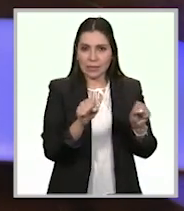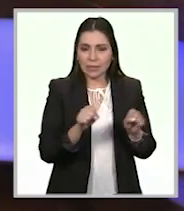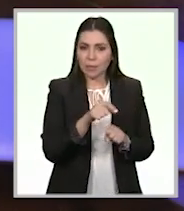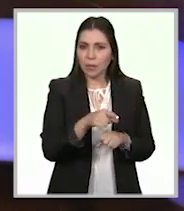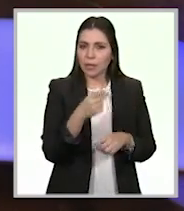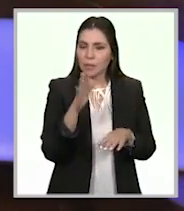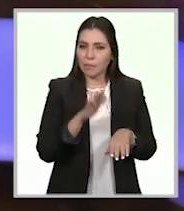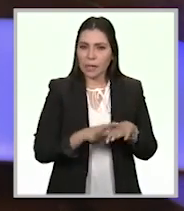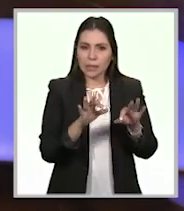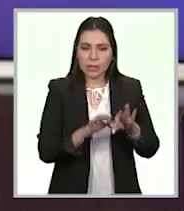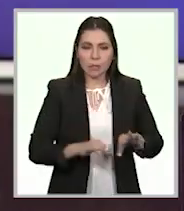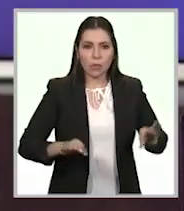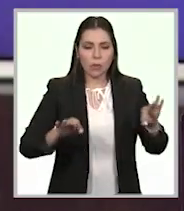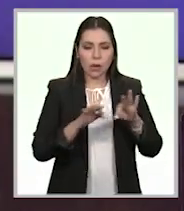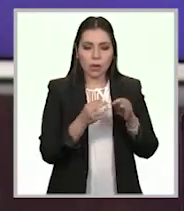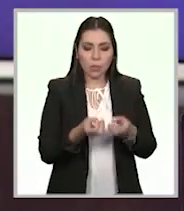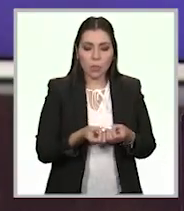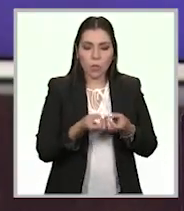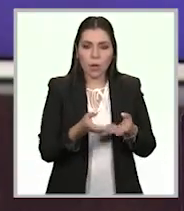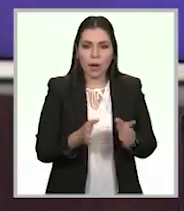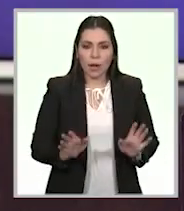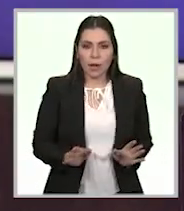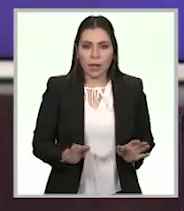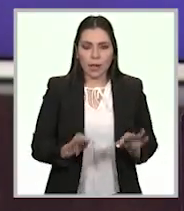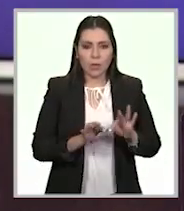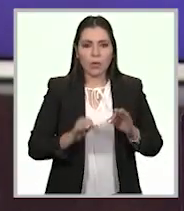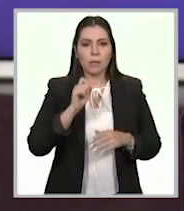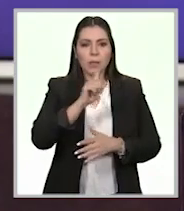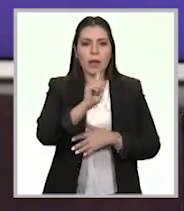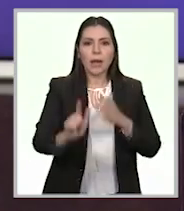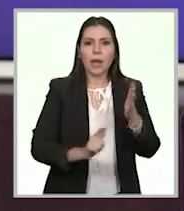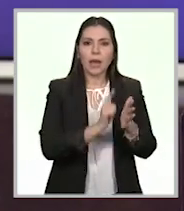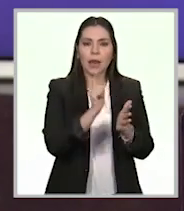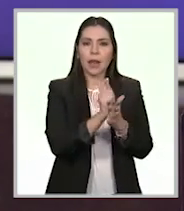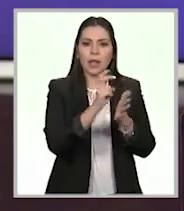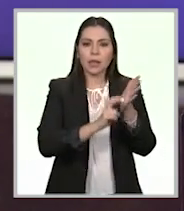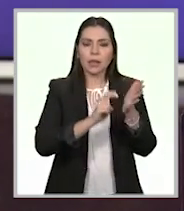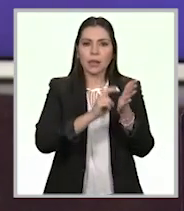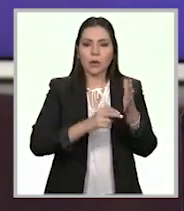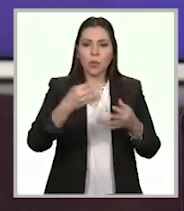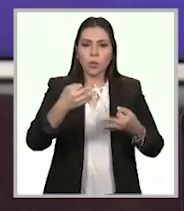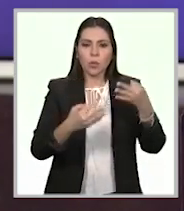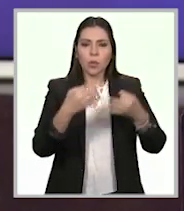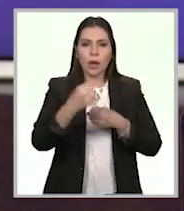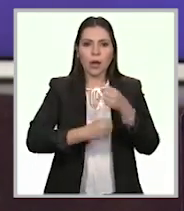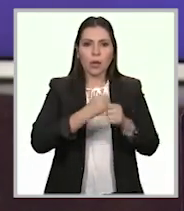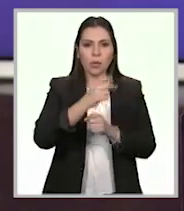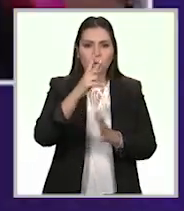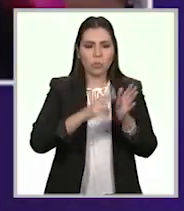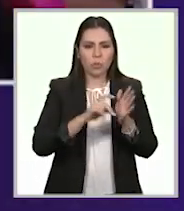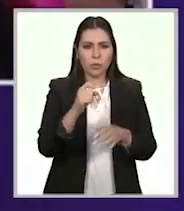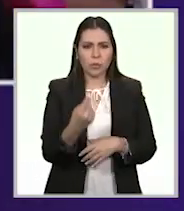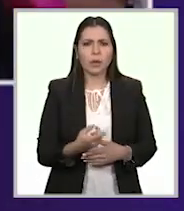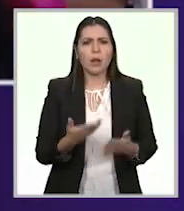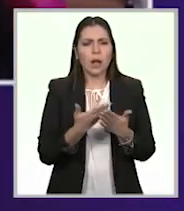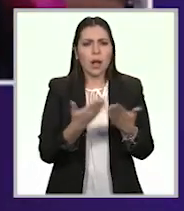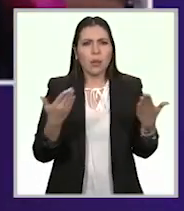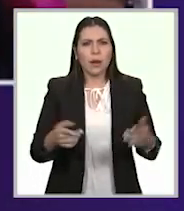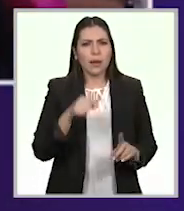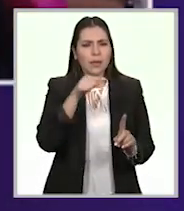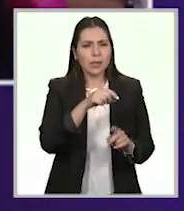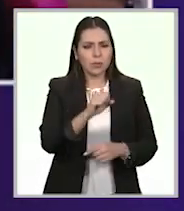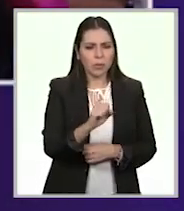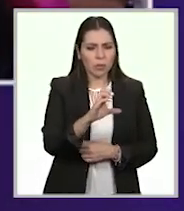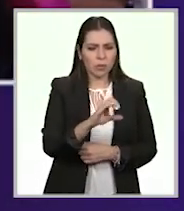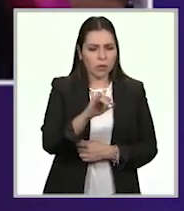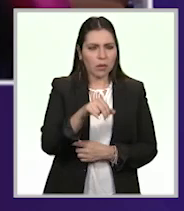características fundamentales, de las aportaciones fundamentales de la reforma judicial de 2021. ¿Cómo va a funcionar en la Suprema Corte de